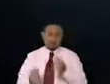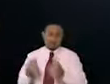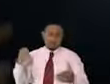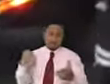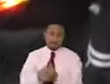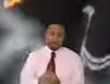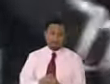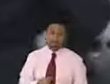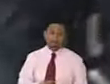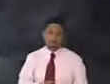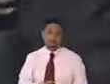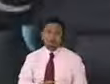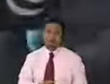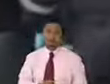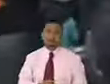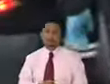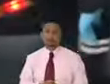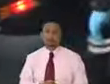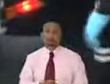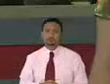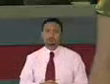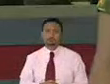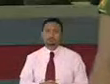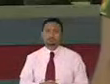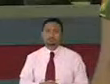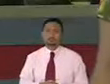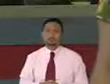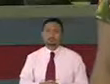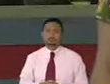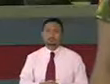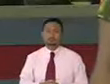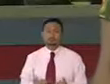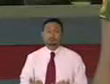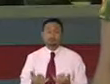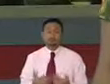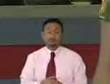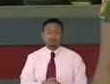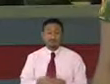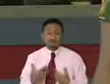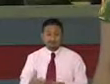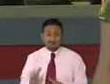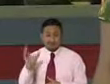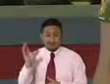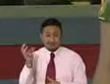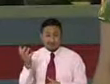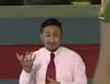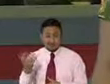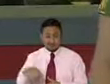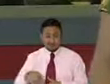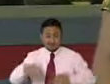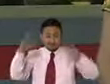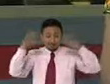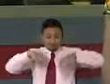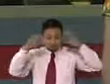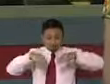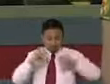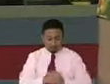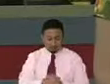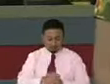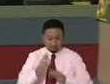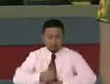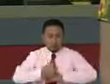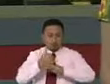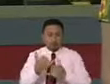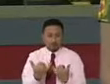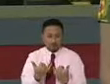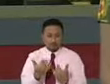Sáchila, informó Gisela Moreira. Y ante el fuerte temporal que se ha registrado en los últimos días, las autoridades correspondientes realizan